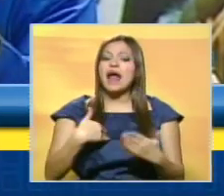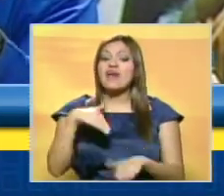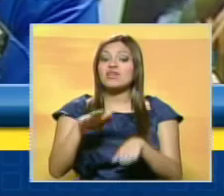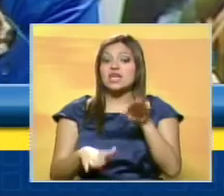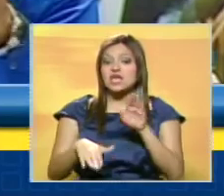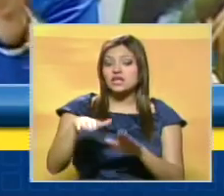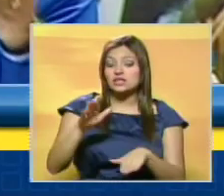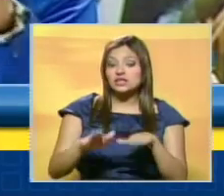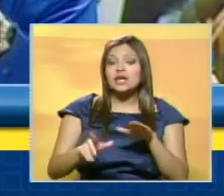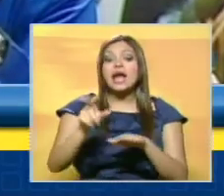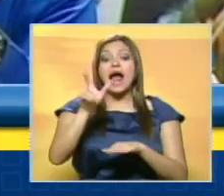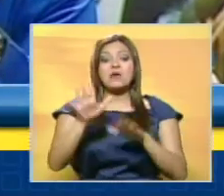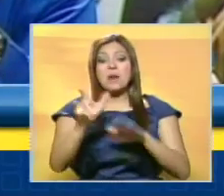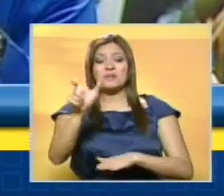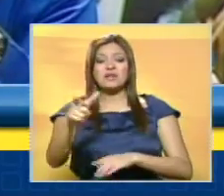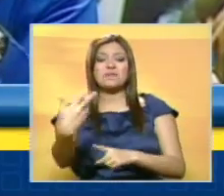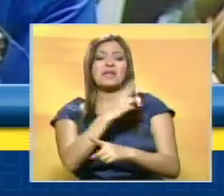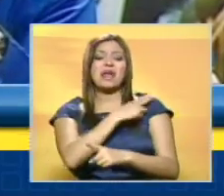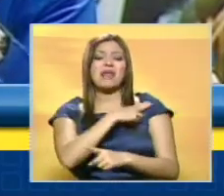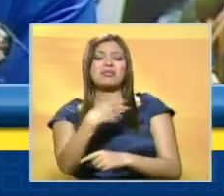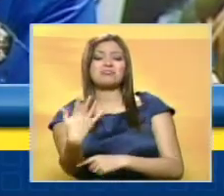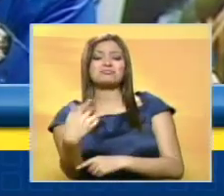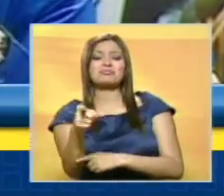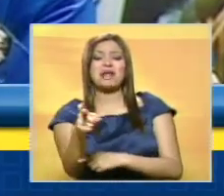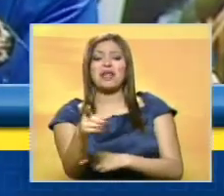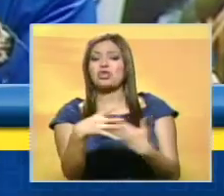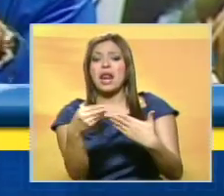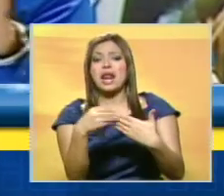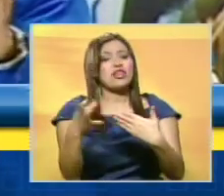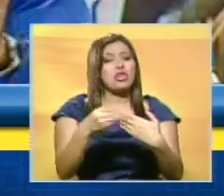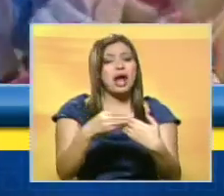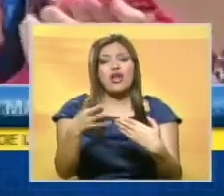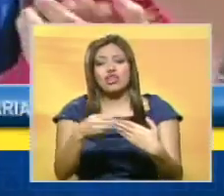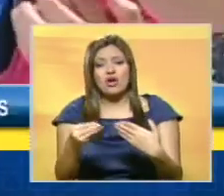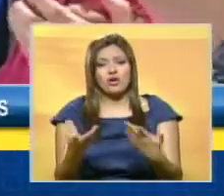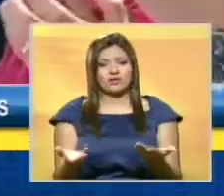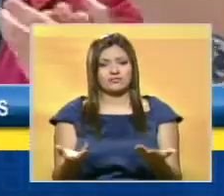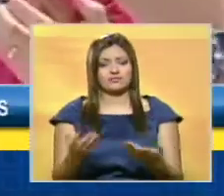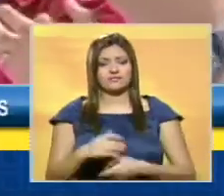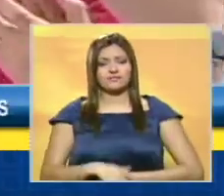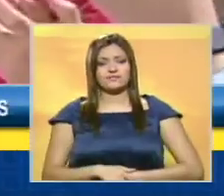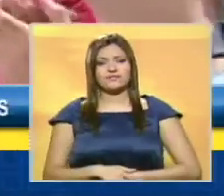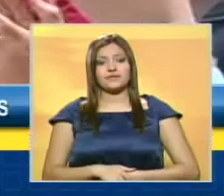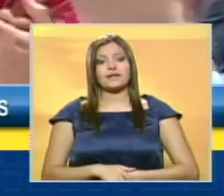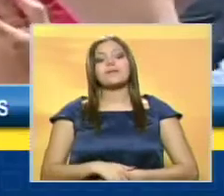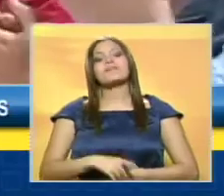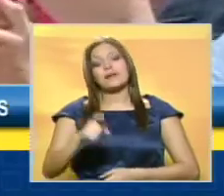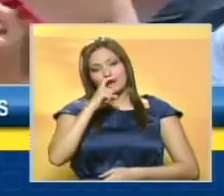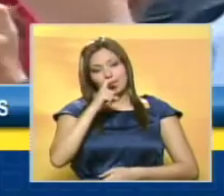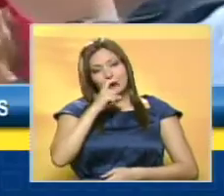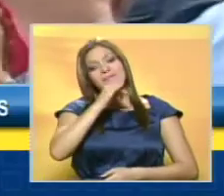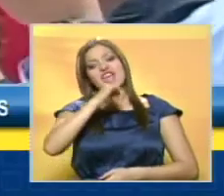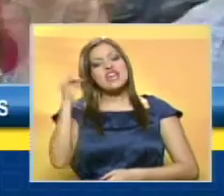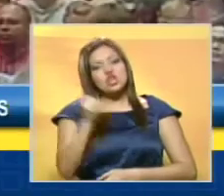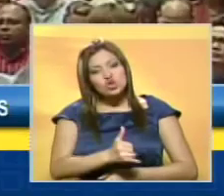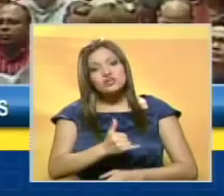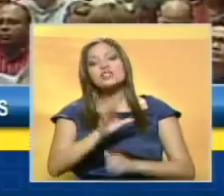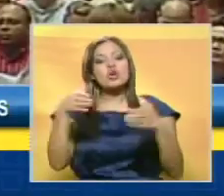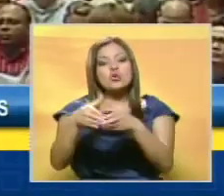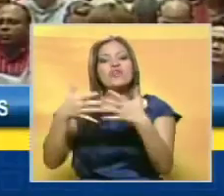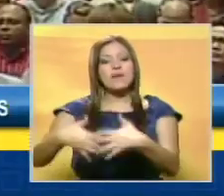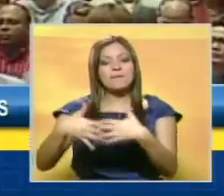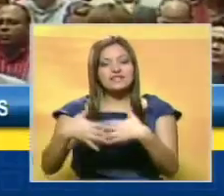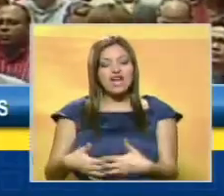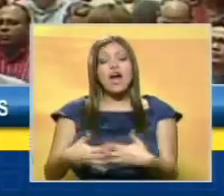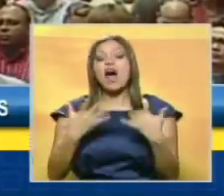veces, de algunos de estos gerenticos, es dólares, dólares y más dólares. El primer mandatario nacional denunció que sectores